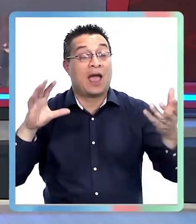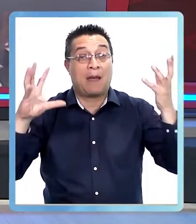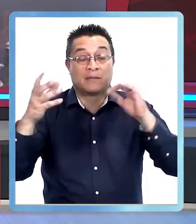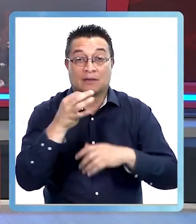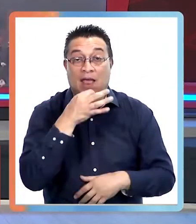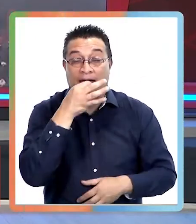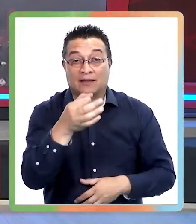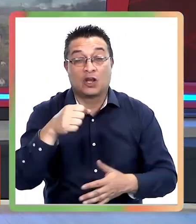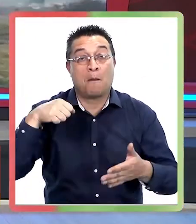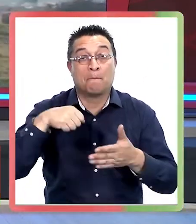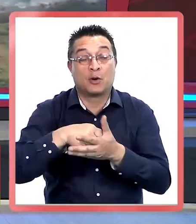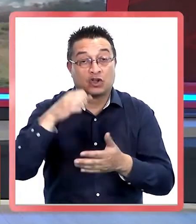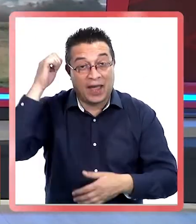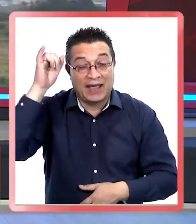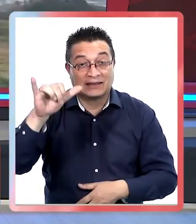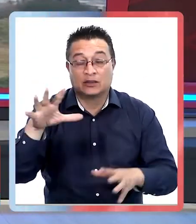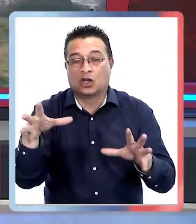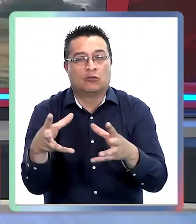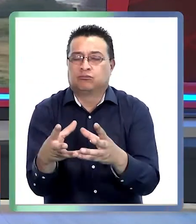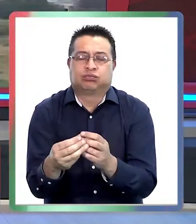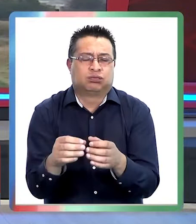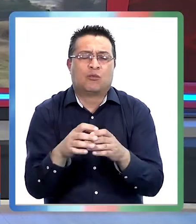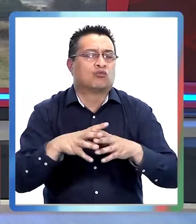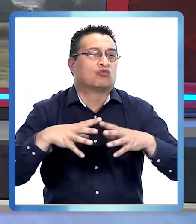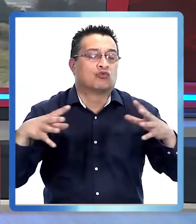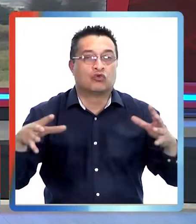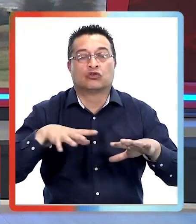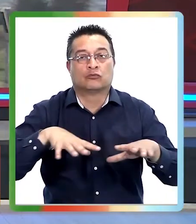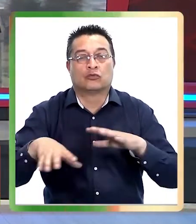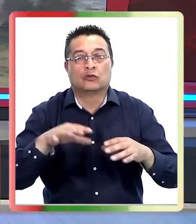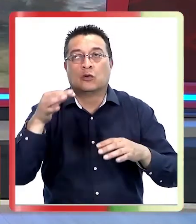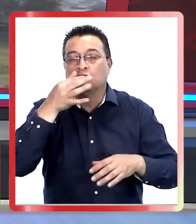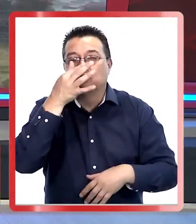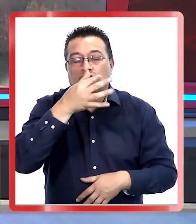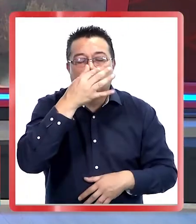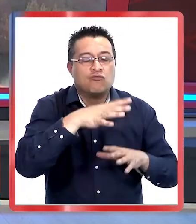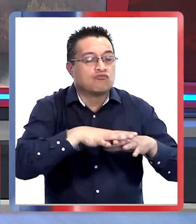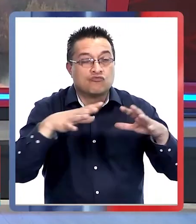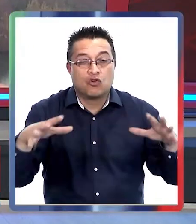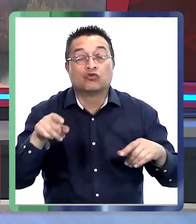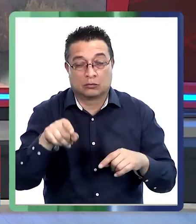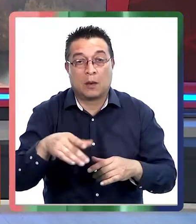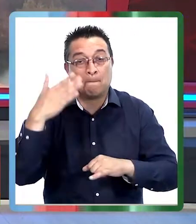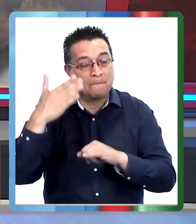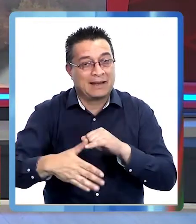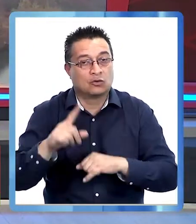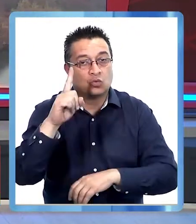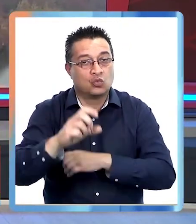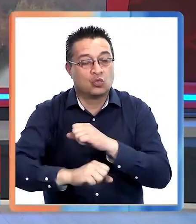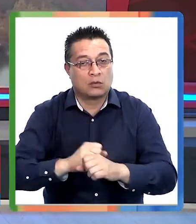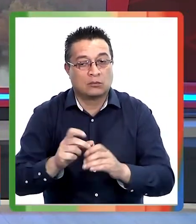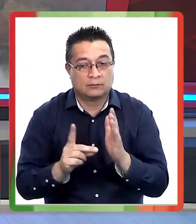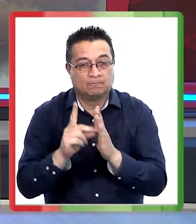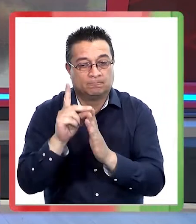Ambiente declaró a Puerto Aysén como zona saturada por la gran cantidad de material particulado. Este decreto da un plazo máximo de 1 año